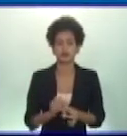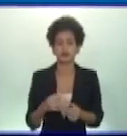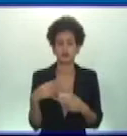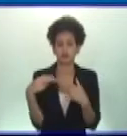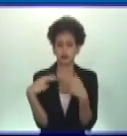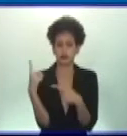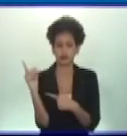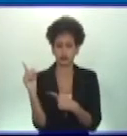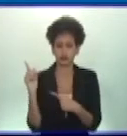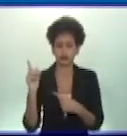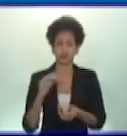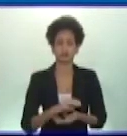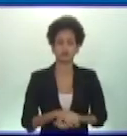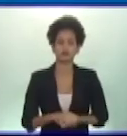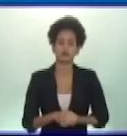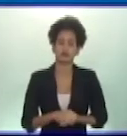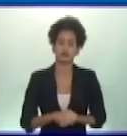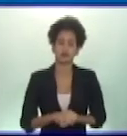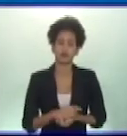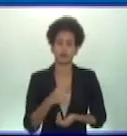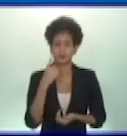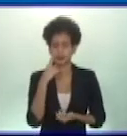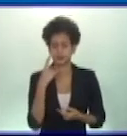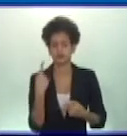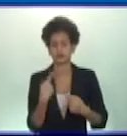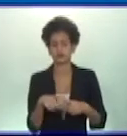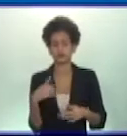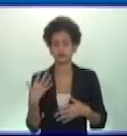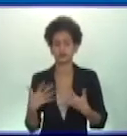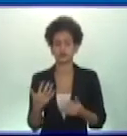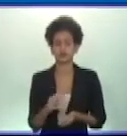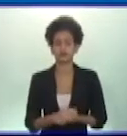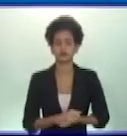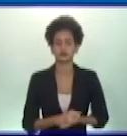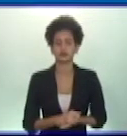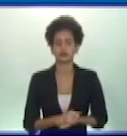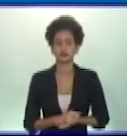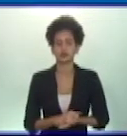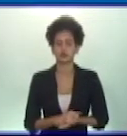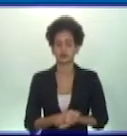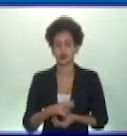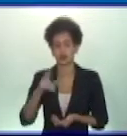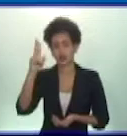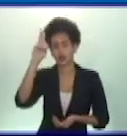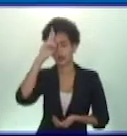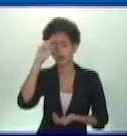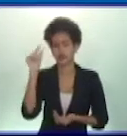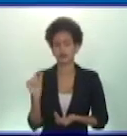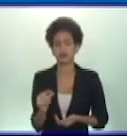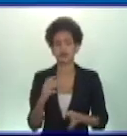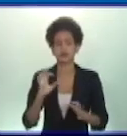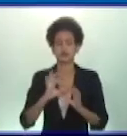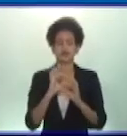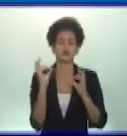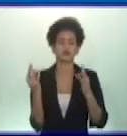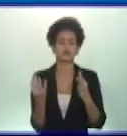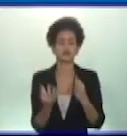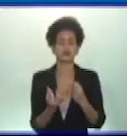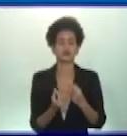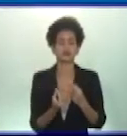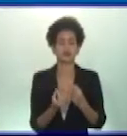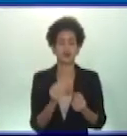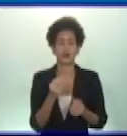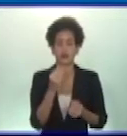Vamos entonces a pasar a otro ejercicio de nuestra emisión. Dice que el médico de la familia para el enfrentamiento a